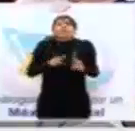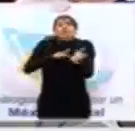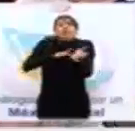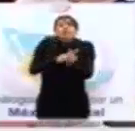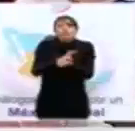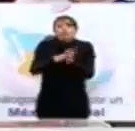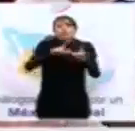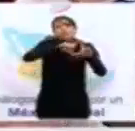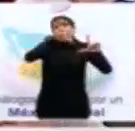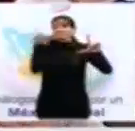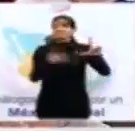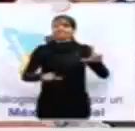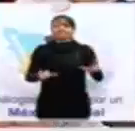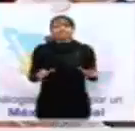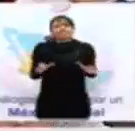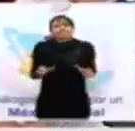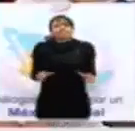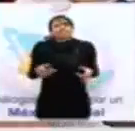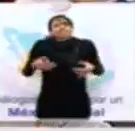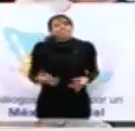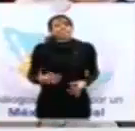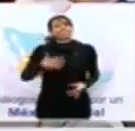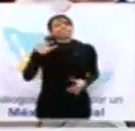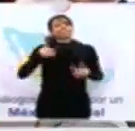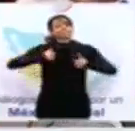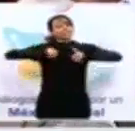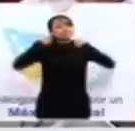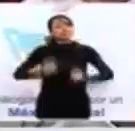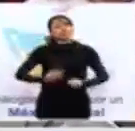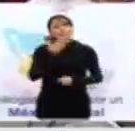nacional, al